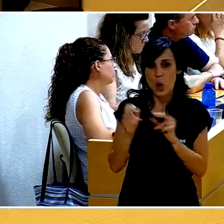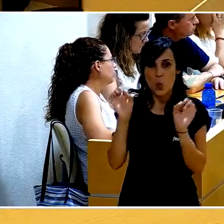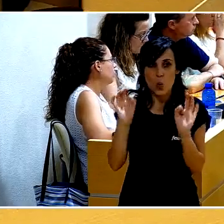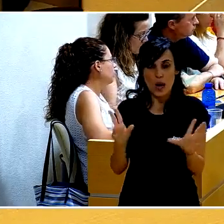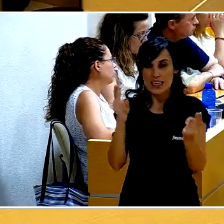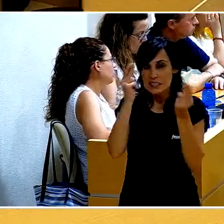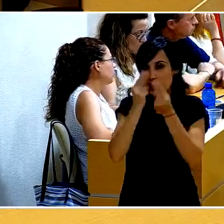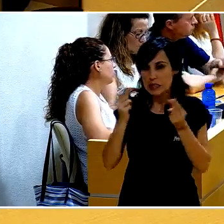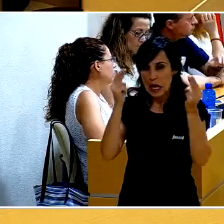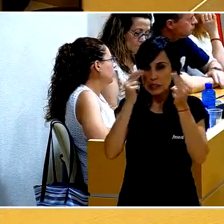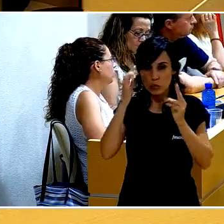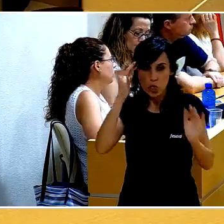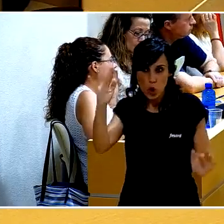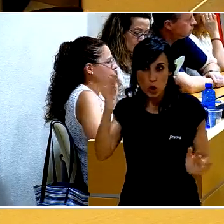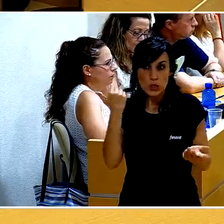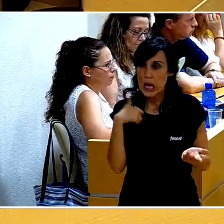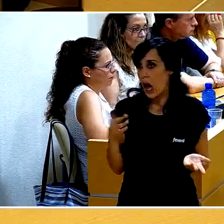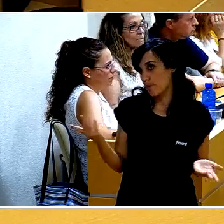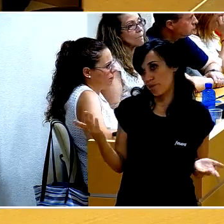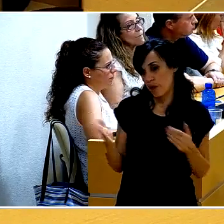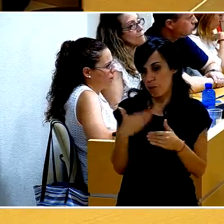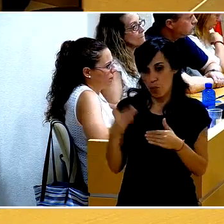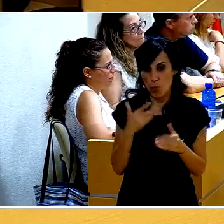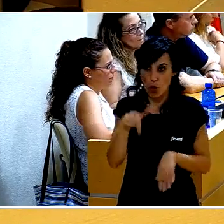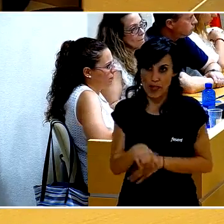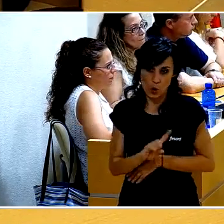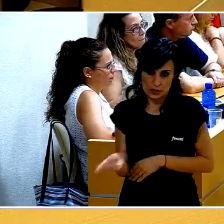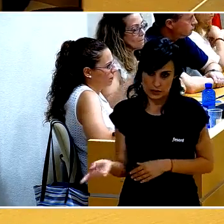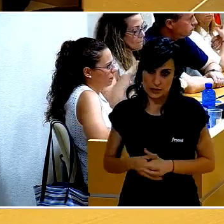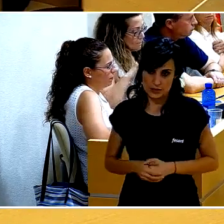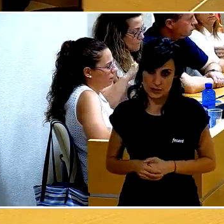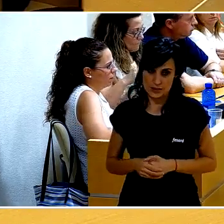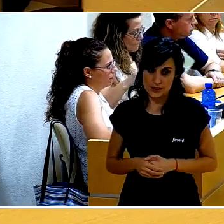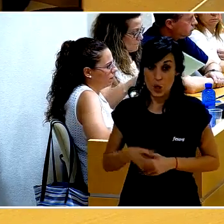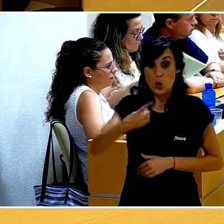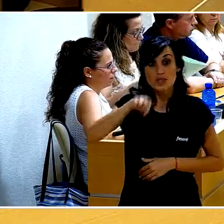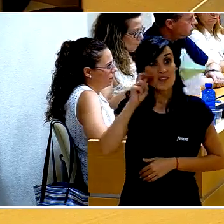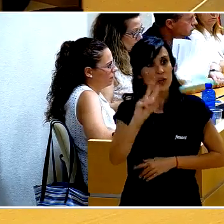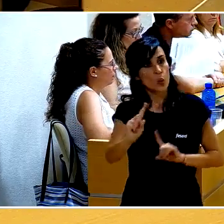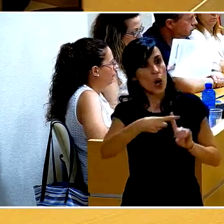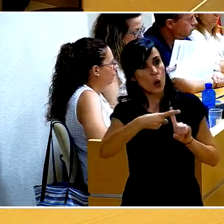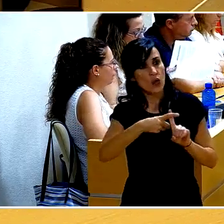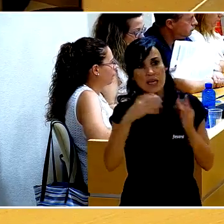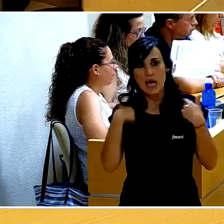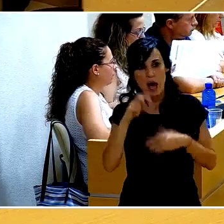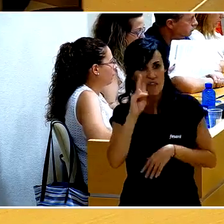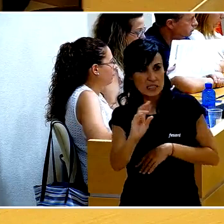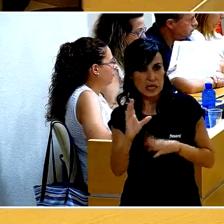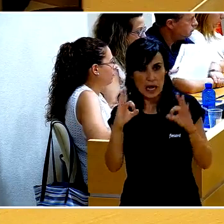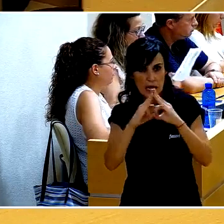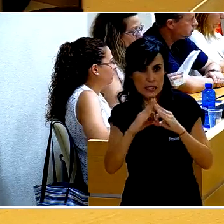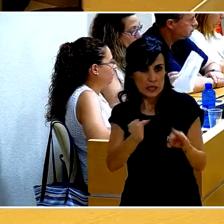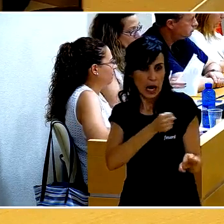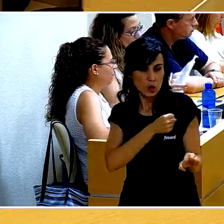ideológico que ya no se lleva, señor Torralba. Ustedes ven una cruz, ven a la Iglesia Católica, ven una sotana, ven